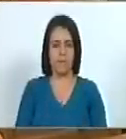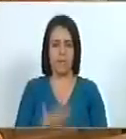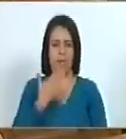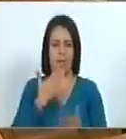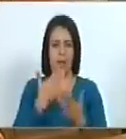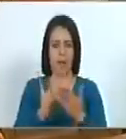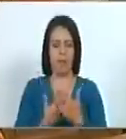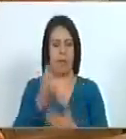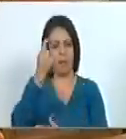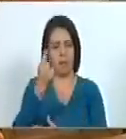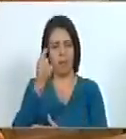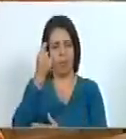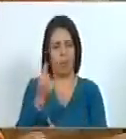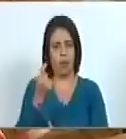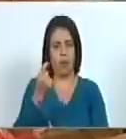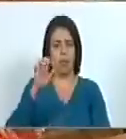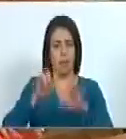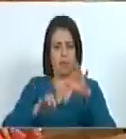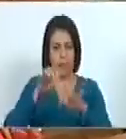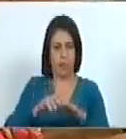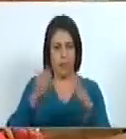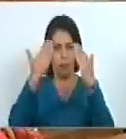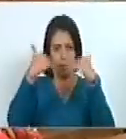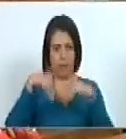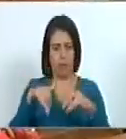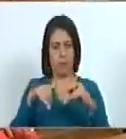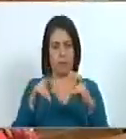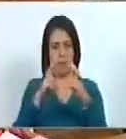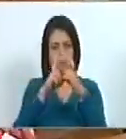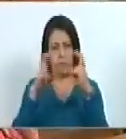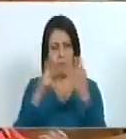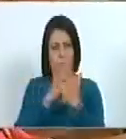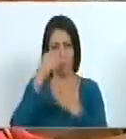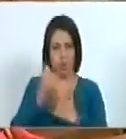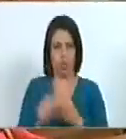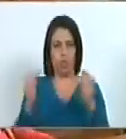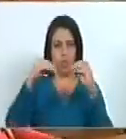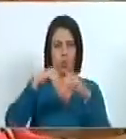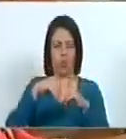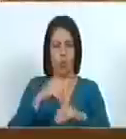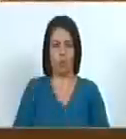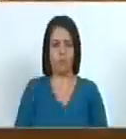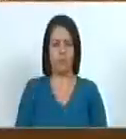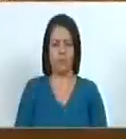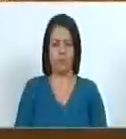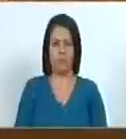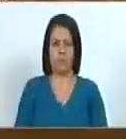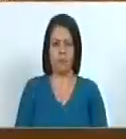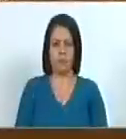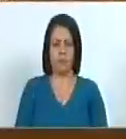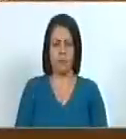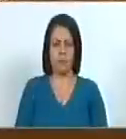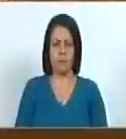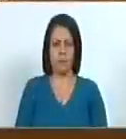Gracias, querido diputado. Ciudadana secretaria, por favor, sírvase a dar lectura del proyecto de acuerdo.